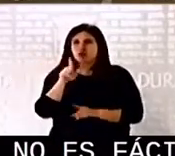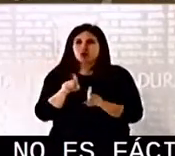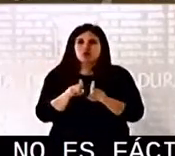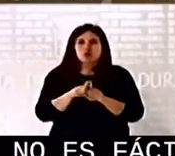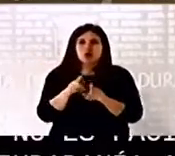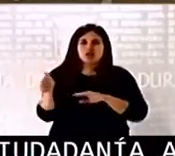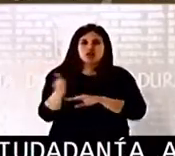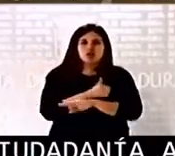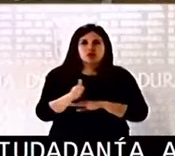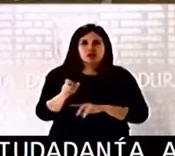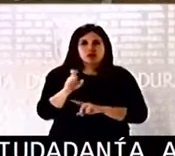que mantenga distancias de seguridad.